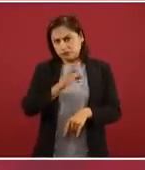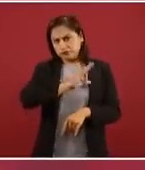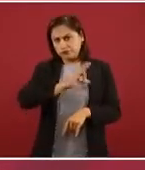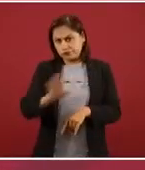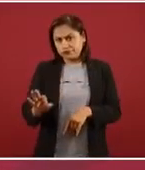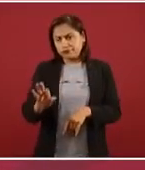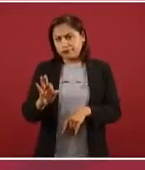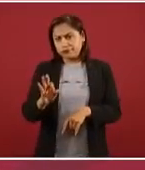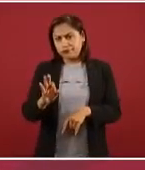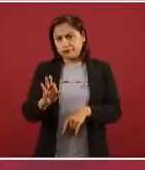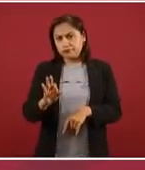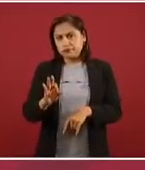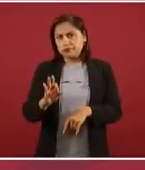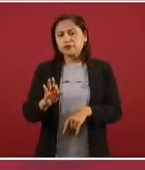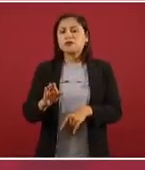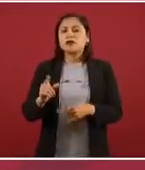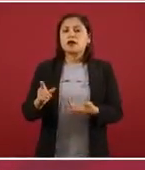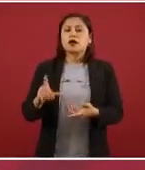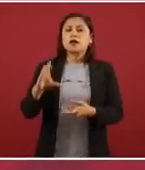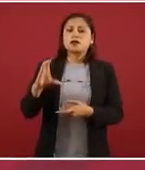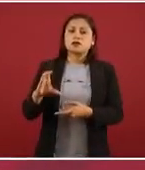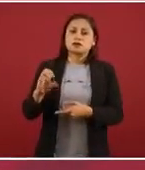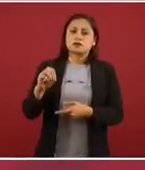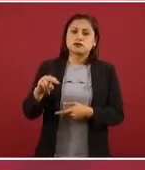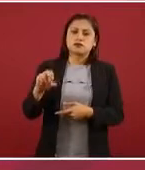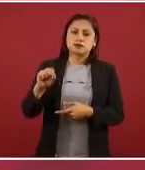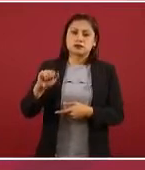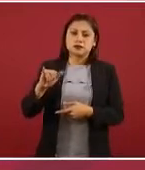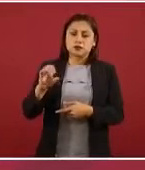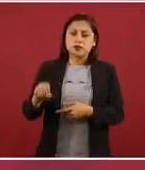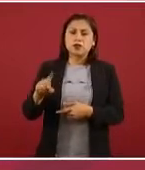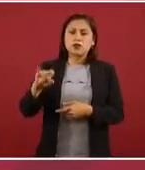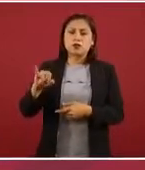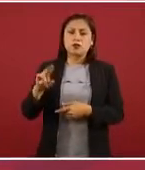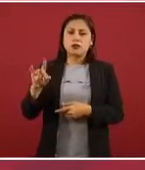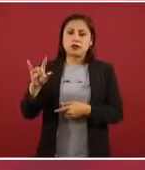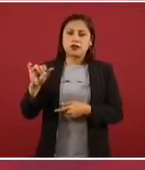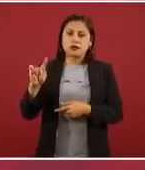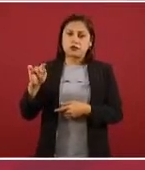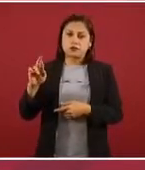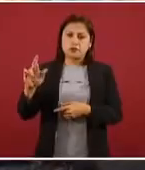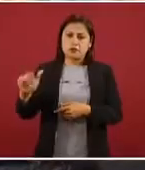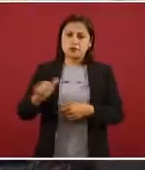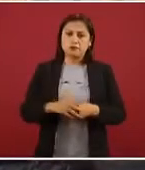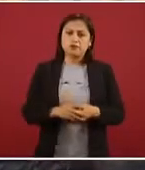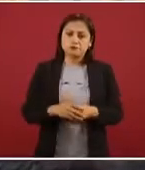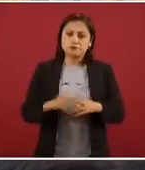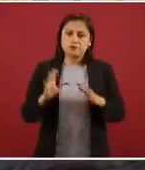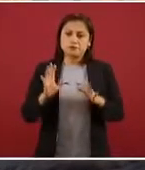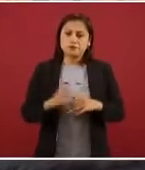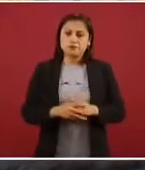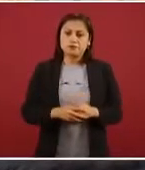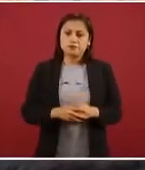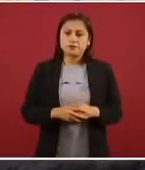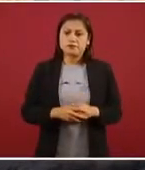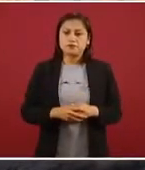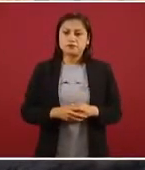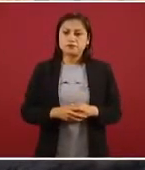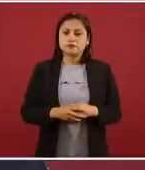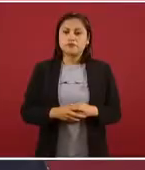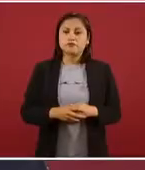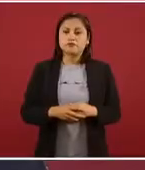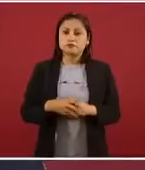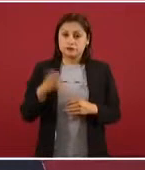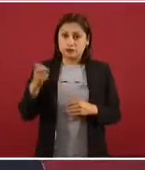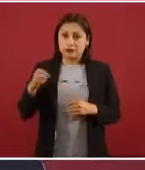al Consejo de la Judicatura, en ese sentido. Que eso también hay que tenerlo ya